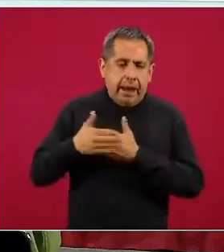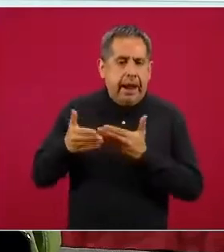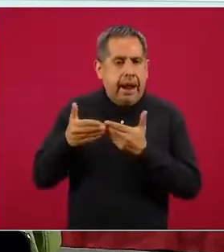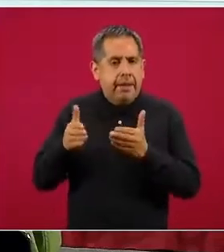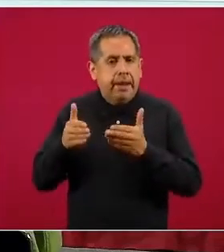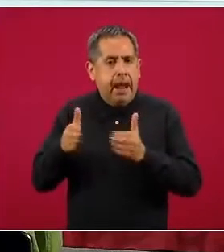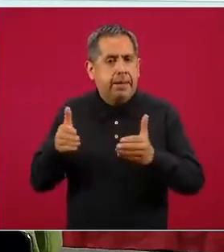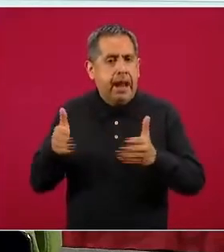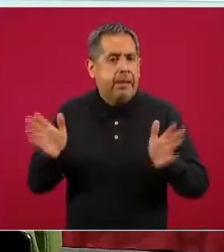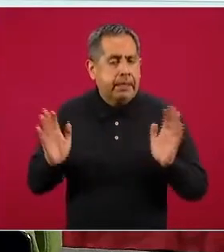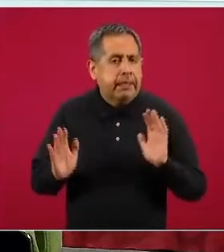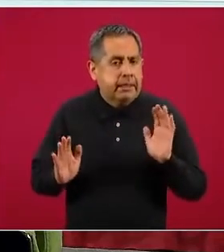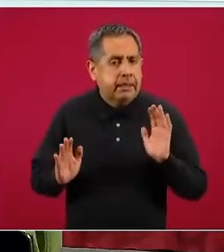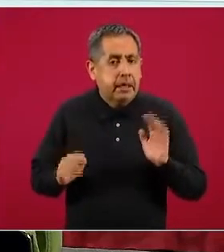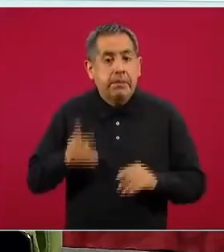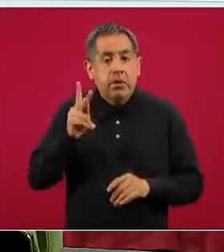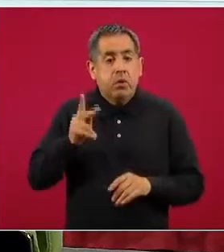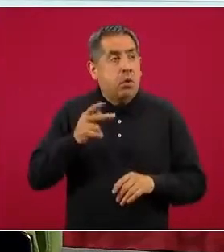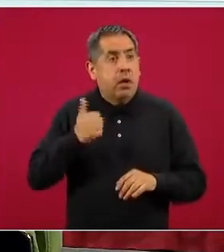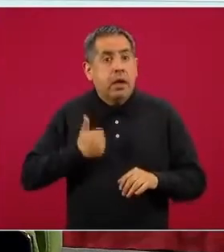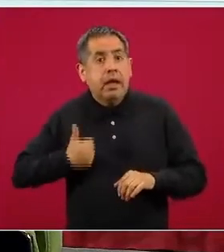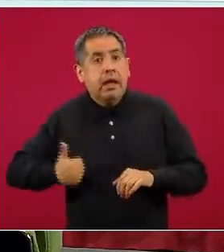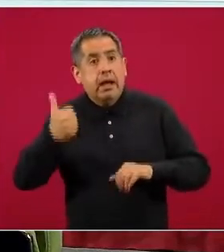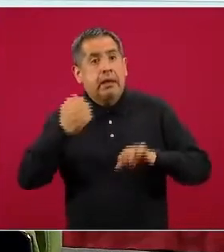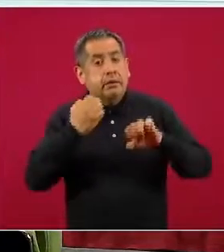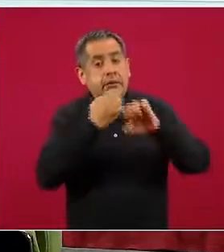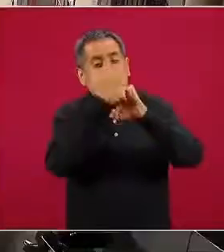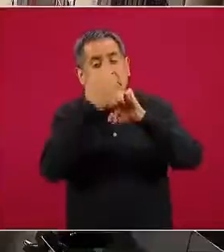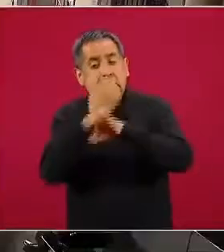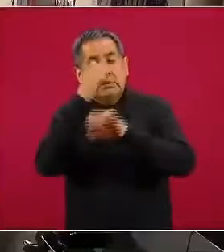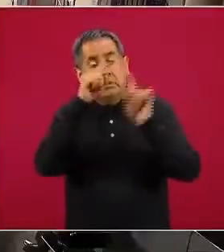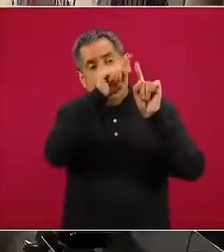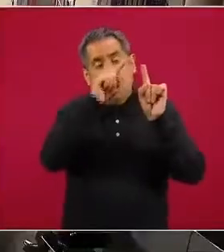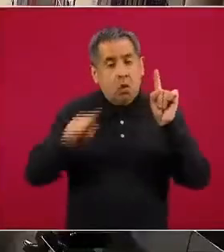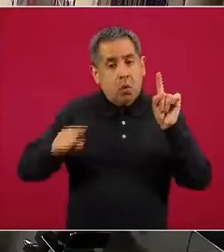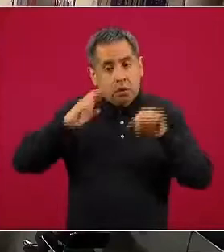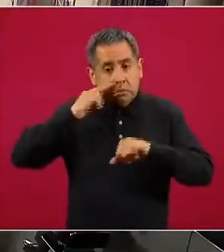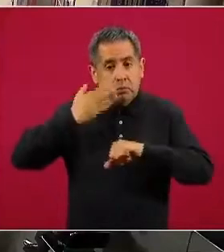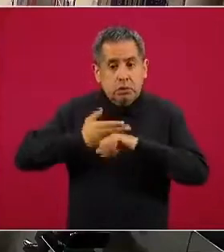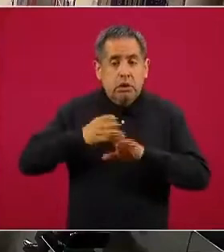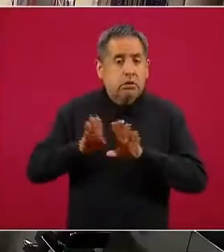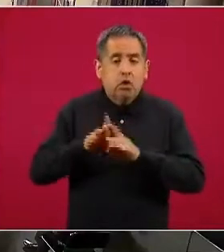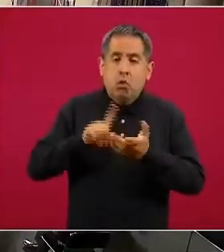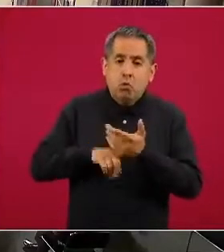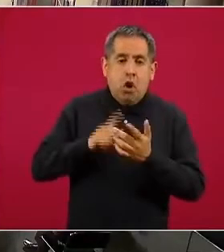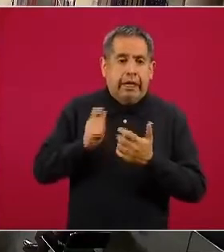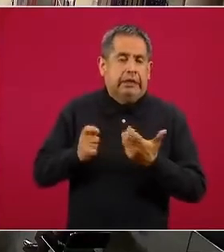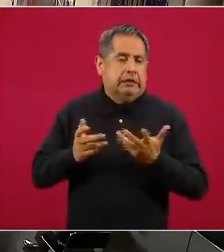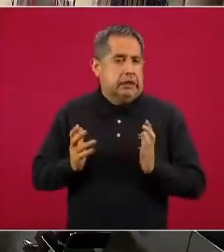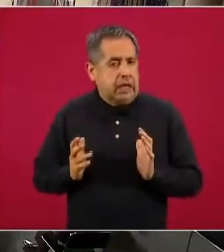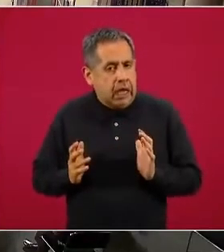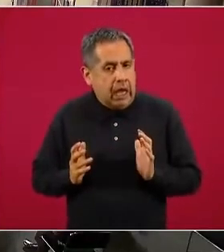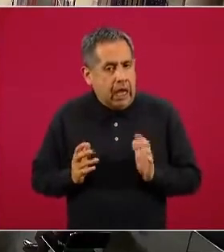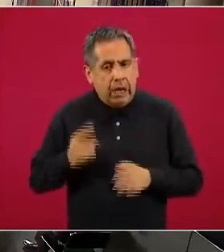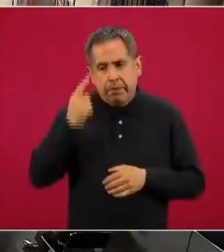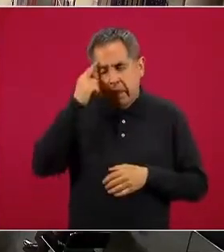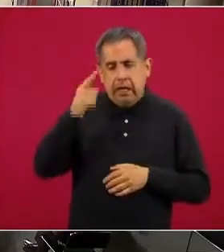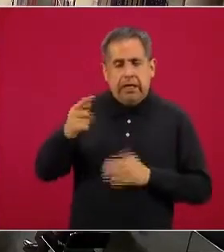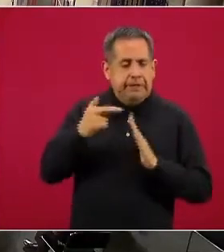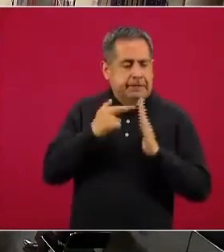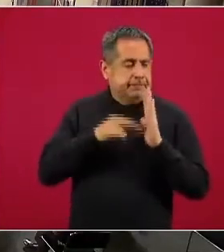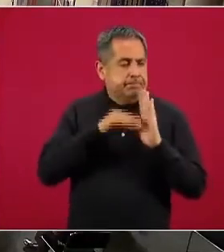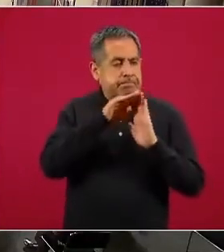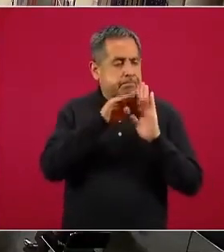Pero la importancia aquí es que cada una de las entidades federativas aplica diferentes medidas en base en este marco